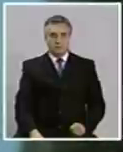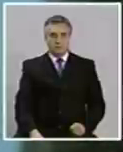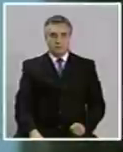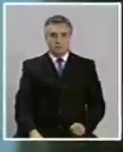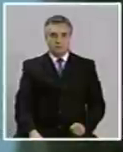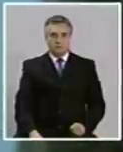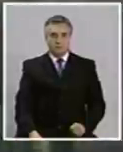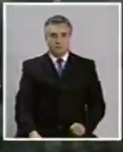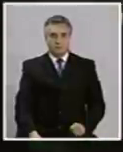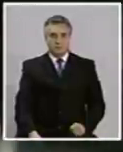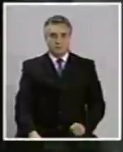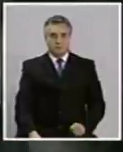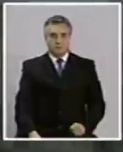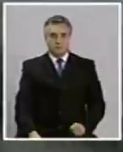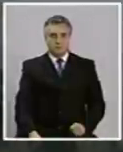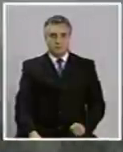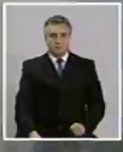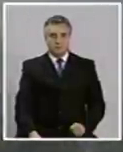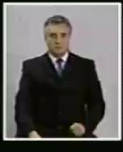Excuse me.